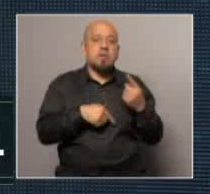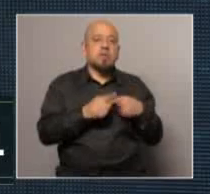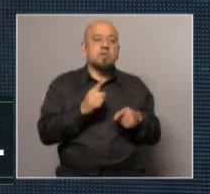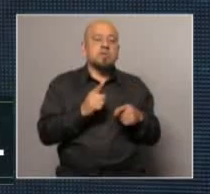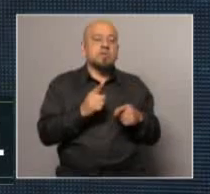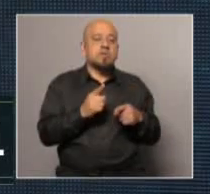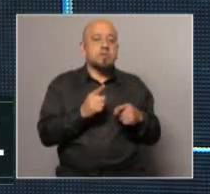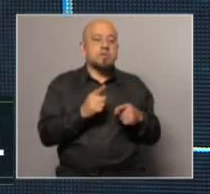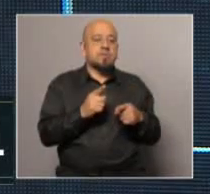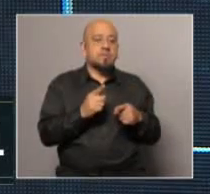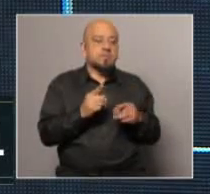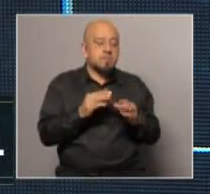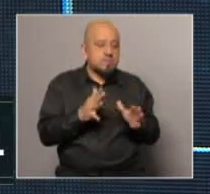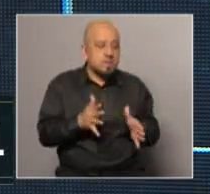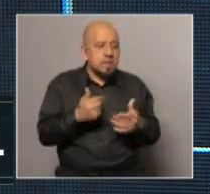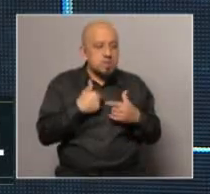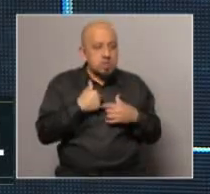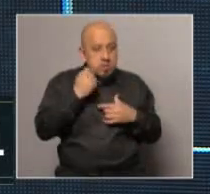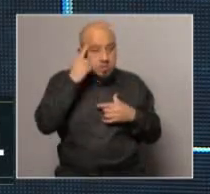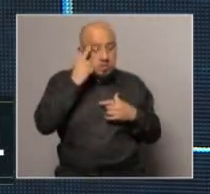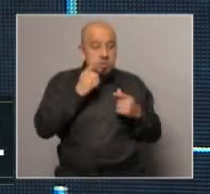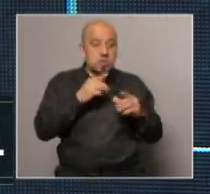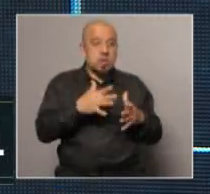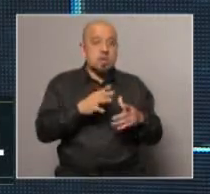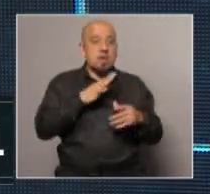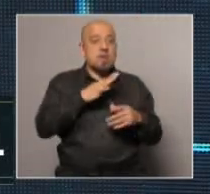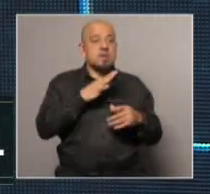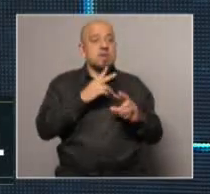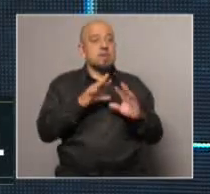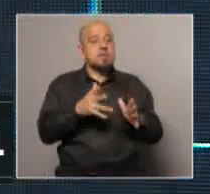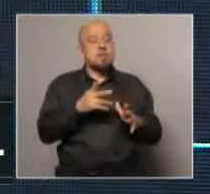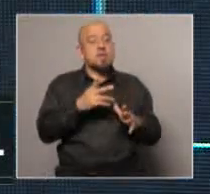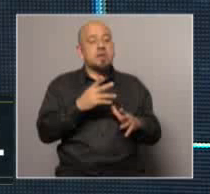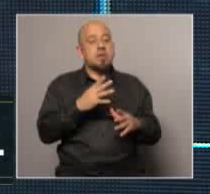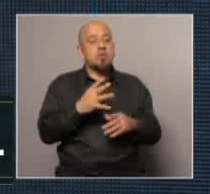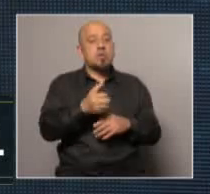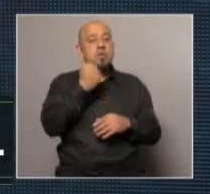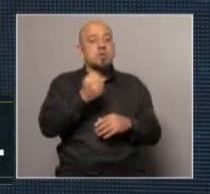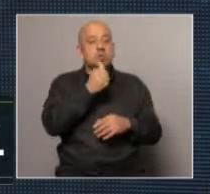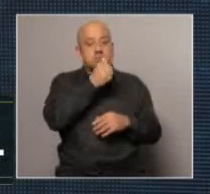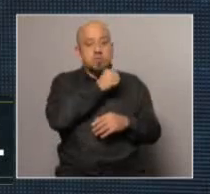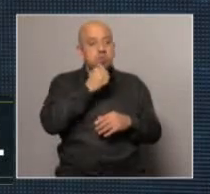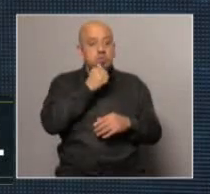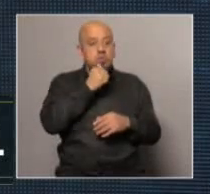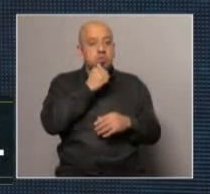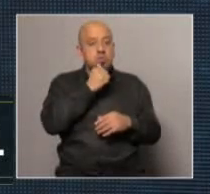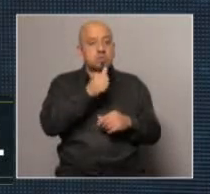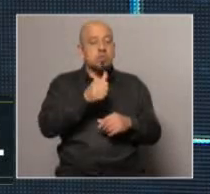todo caso, me parece respetable que haya esa vocación de encontrar soluciones a un problema complejo.